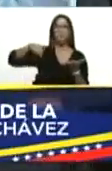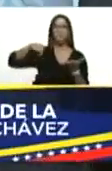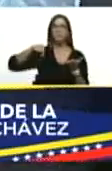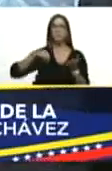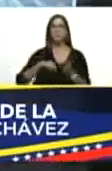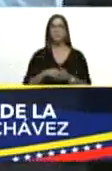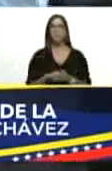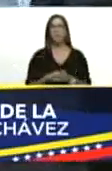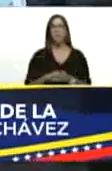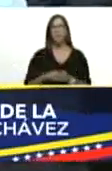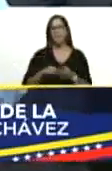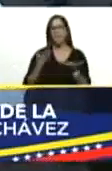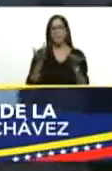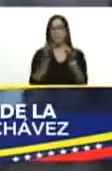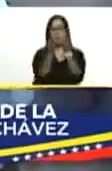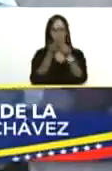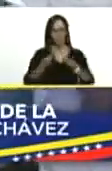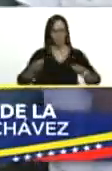Eso se lo puede llevar el viento.